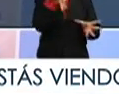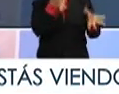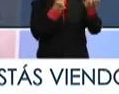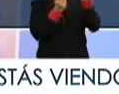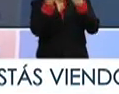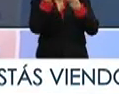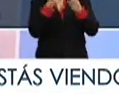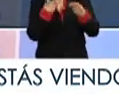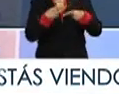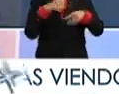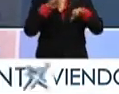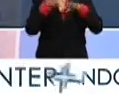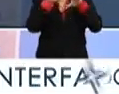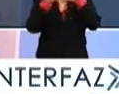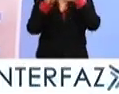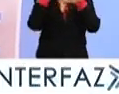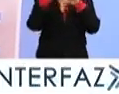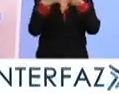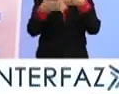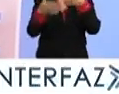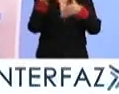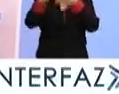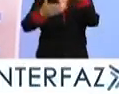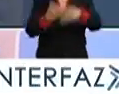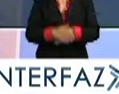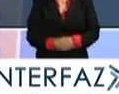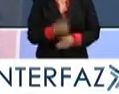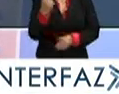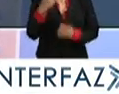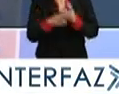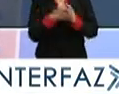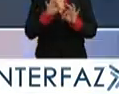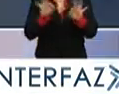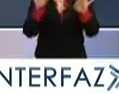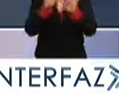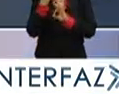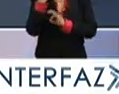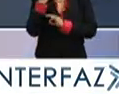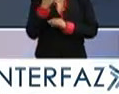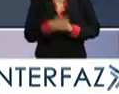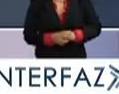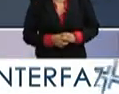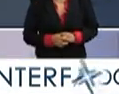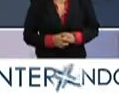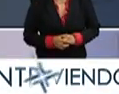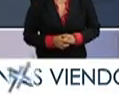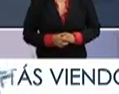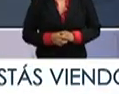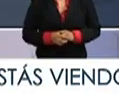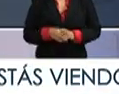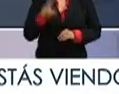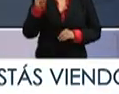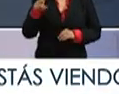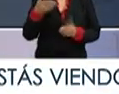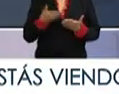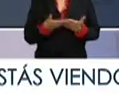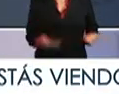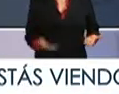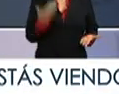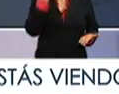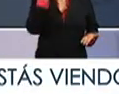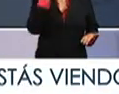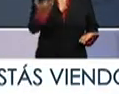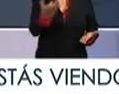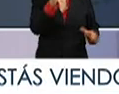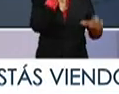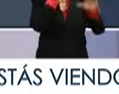capacitación para los comunicadores para que estén a la vanguardia? Creo que has dicho algo muy importante, Ana. Realmente hoy es la era de